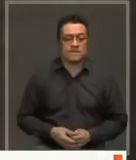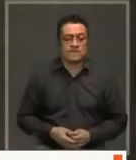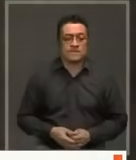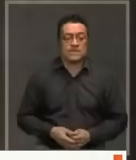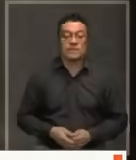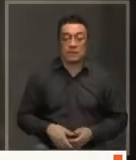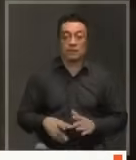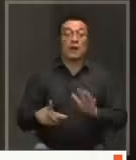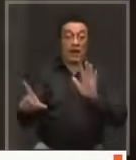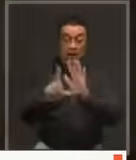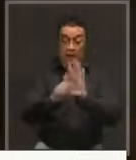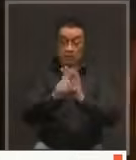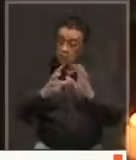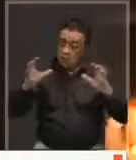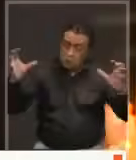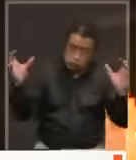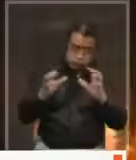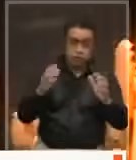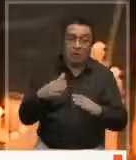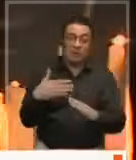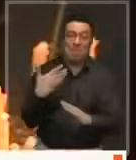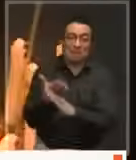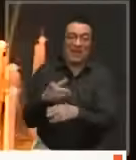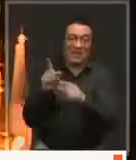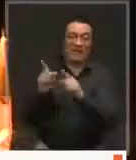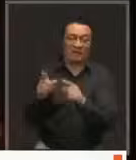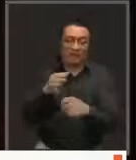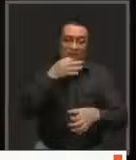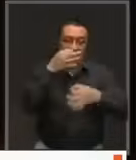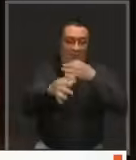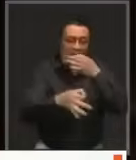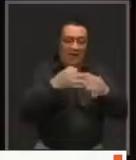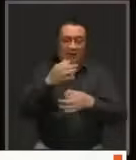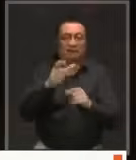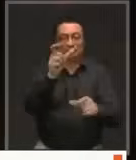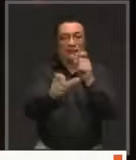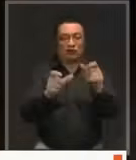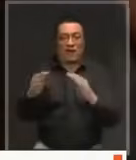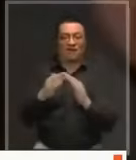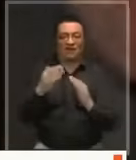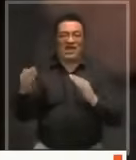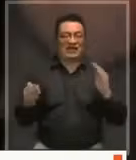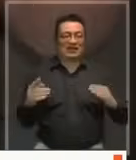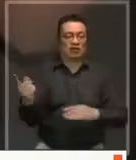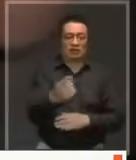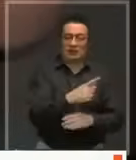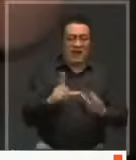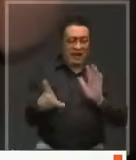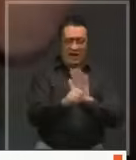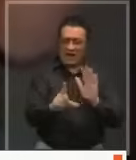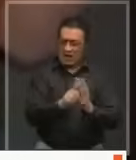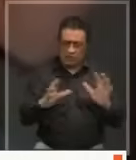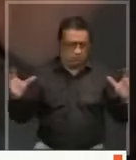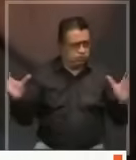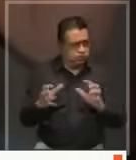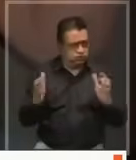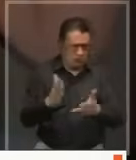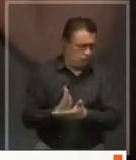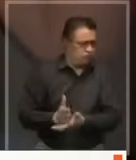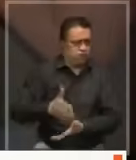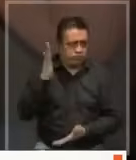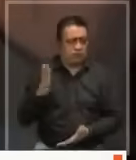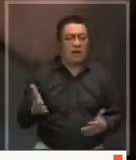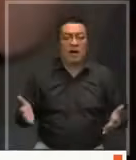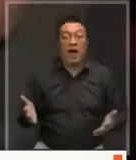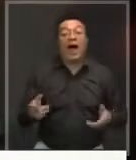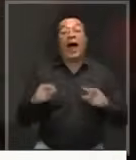Que apliquen la ley con todo su rigor son algunas de las palabras que han señalado los vecinos, que apliquen la ley con todo el rigor. Nos